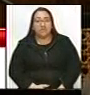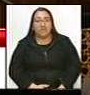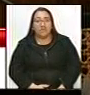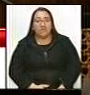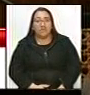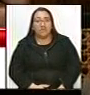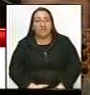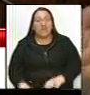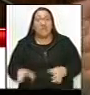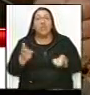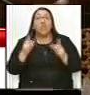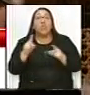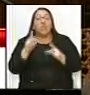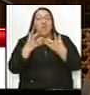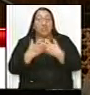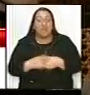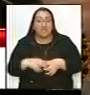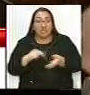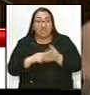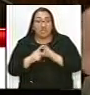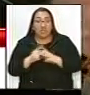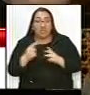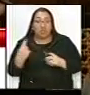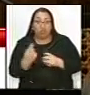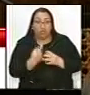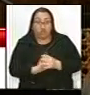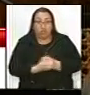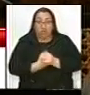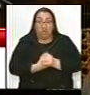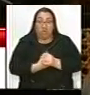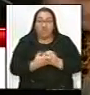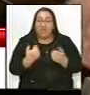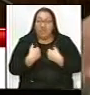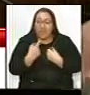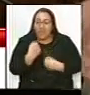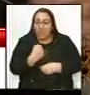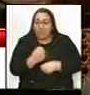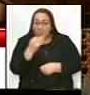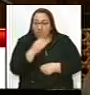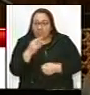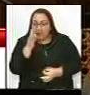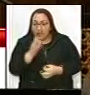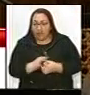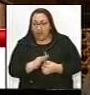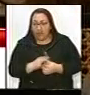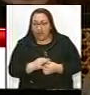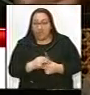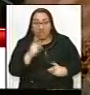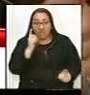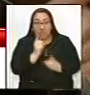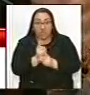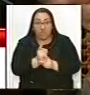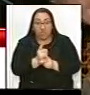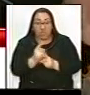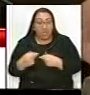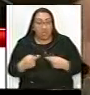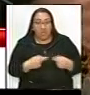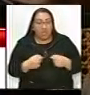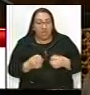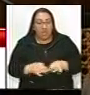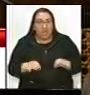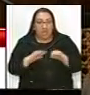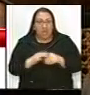cuando un operador es monoproducto tiene una tarifa fija y se enfrenta a una competencia efectiva